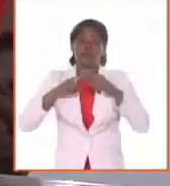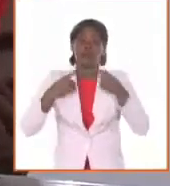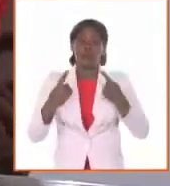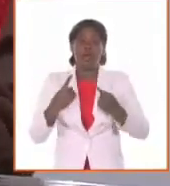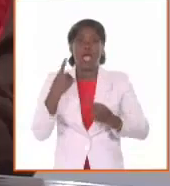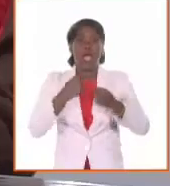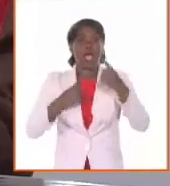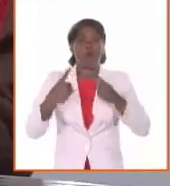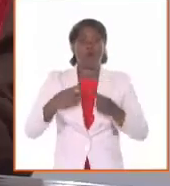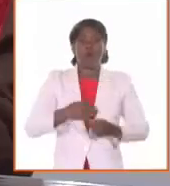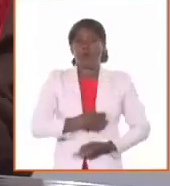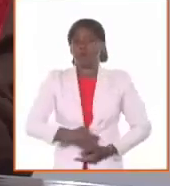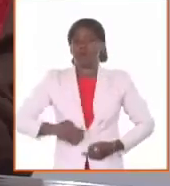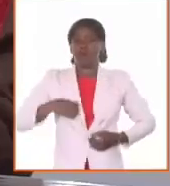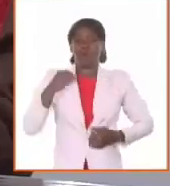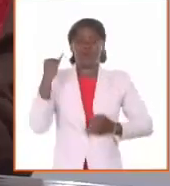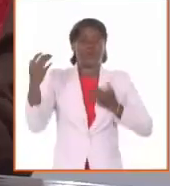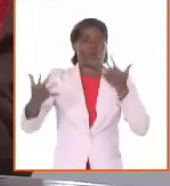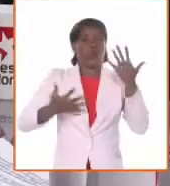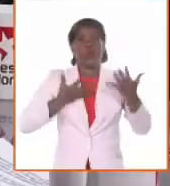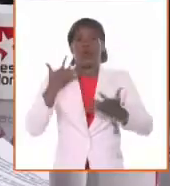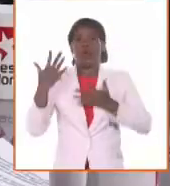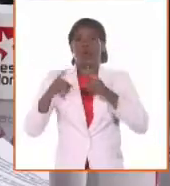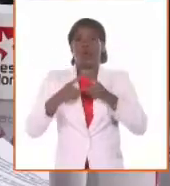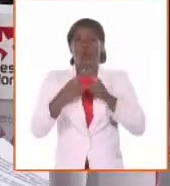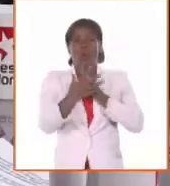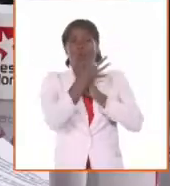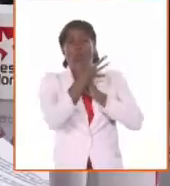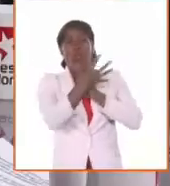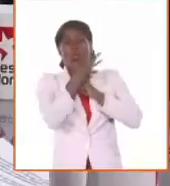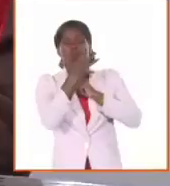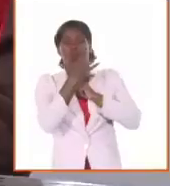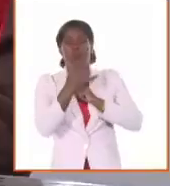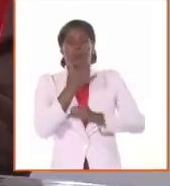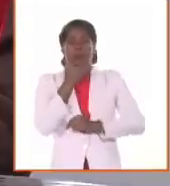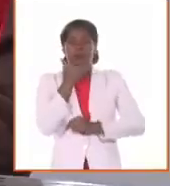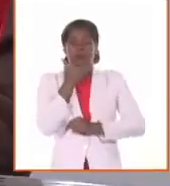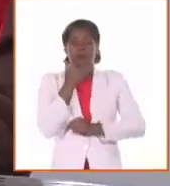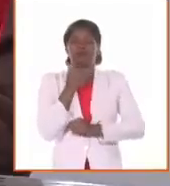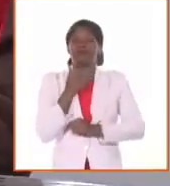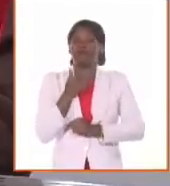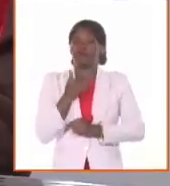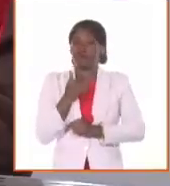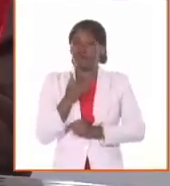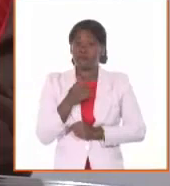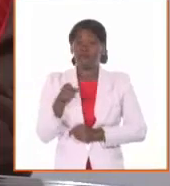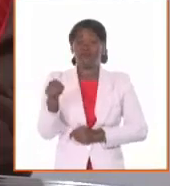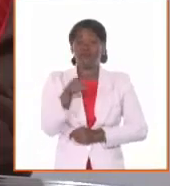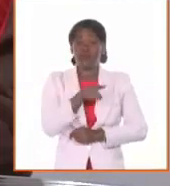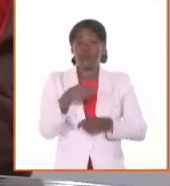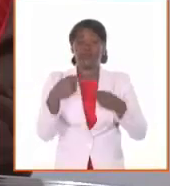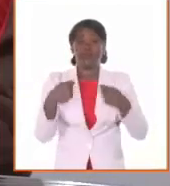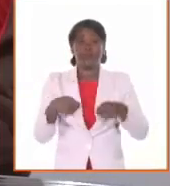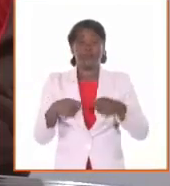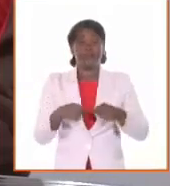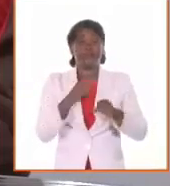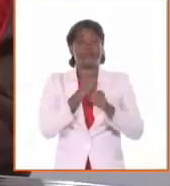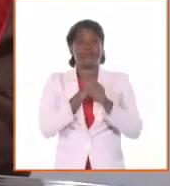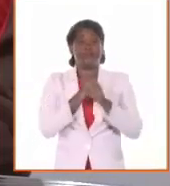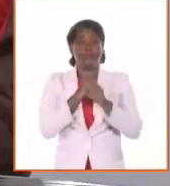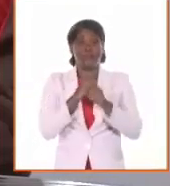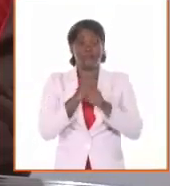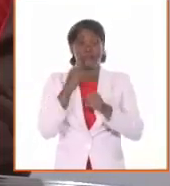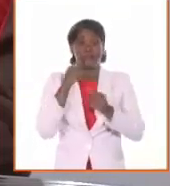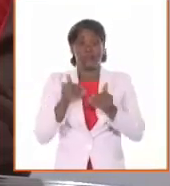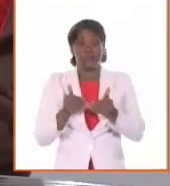de la profesión es todo un rato lo que tienen por delante un reto yo creo que lo el reto es grande